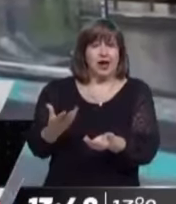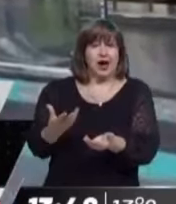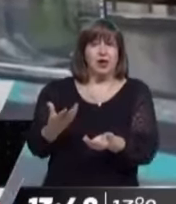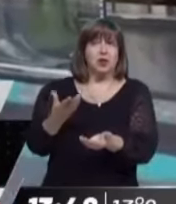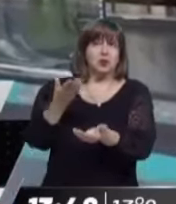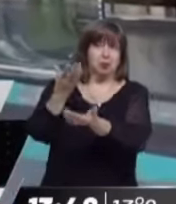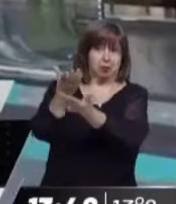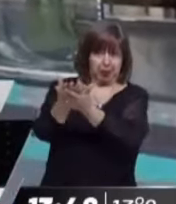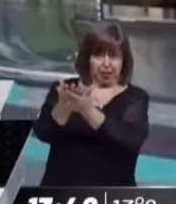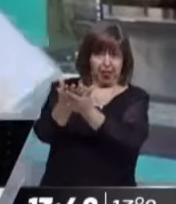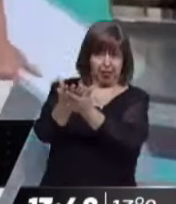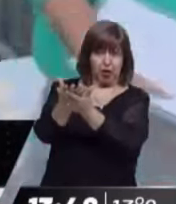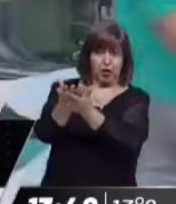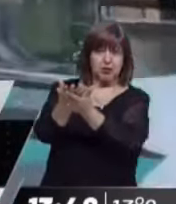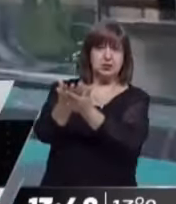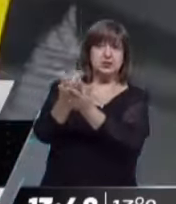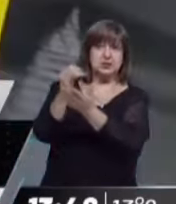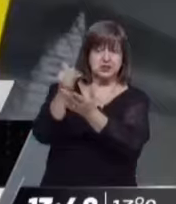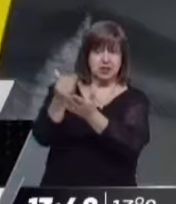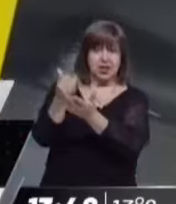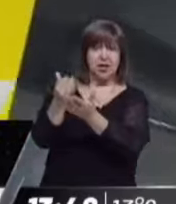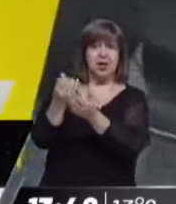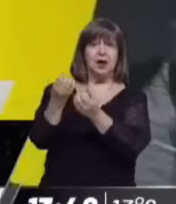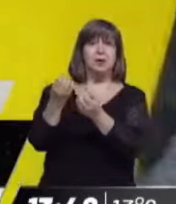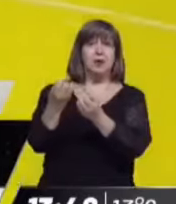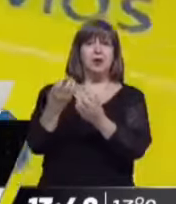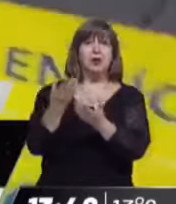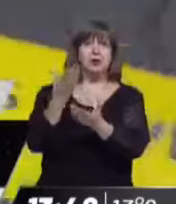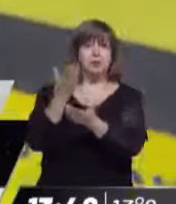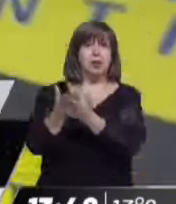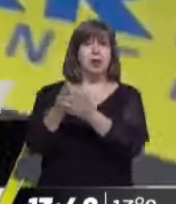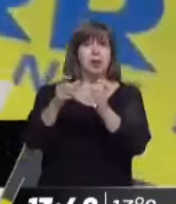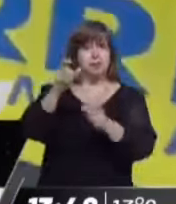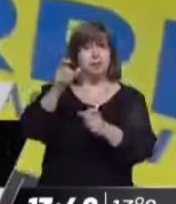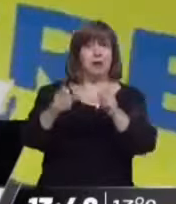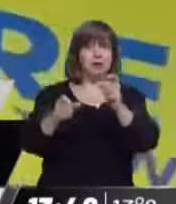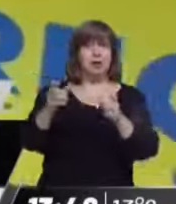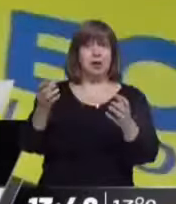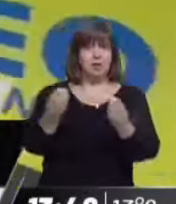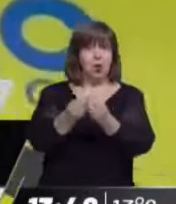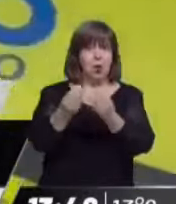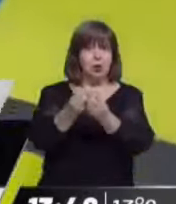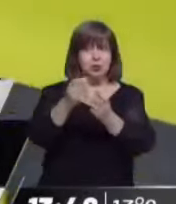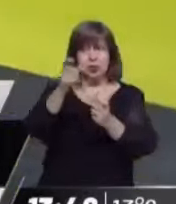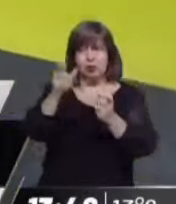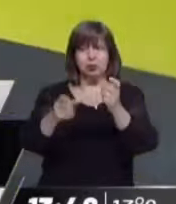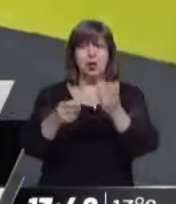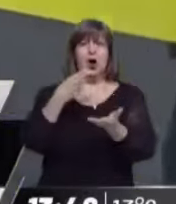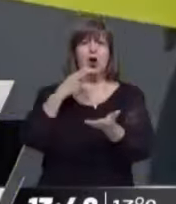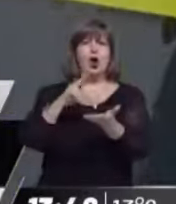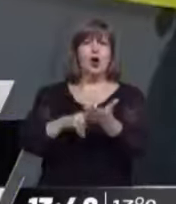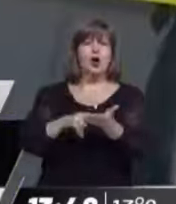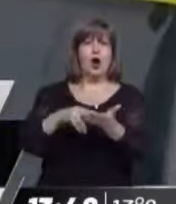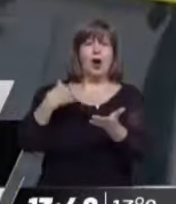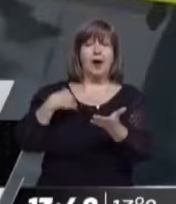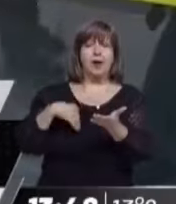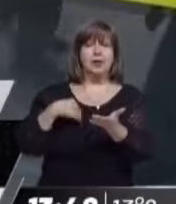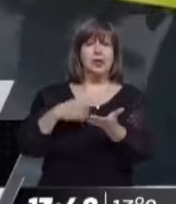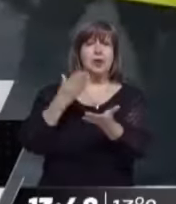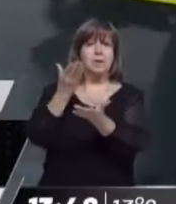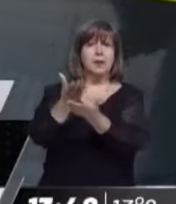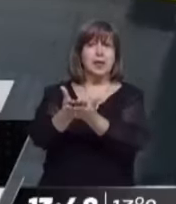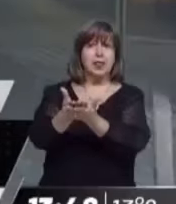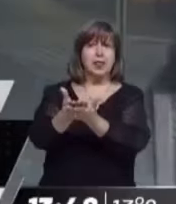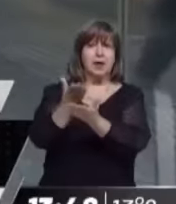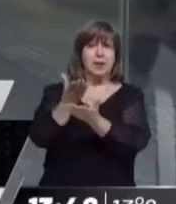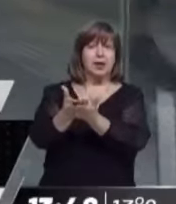negando en este momento, porque son tantos los carteros que piden este retiro, claro, que básicamente la empresa Correo Argentino se está quedando justamente sin